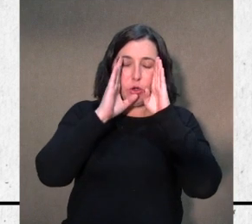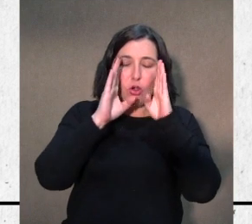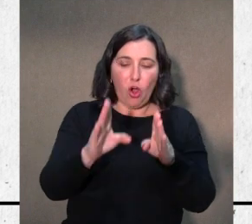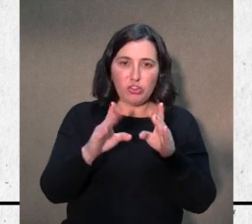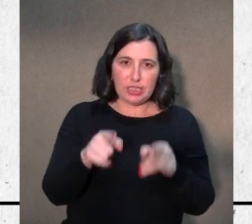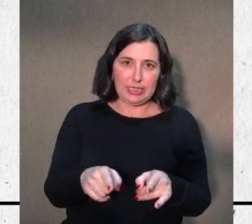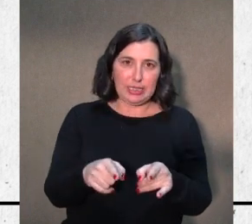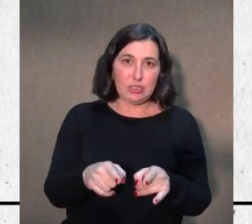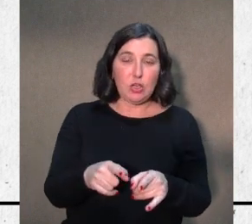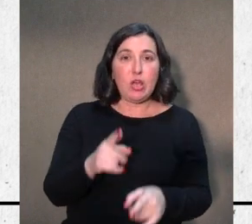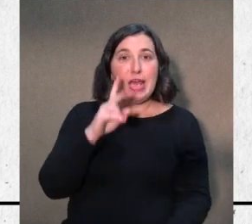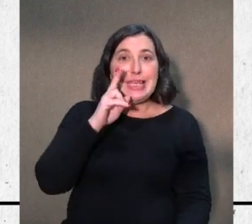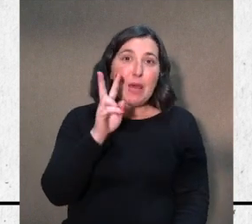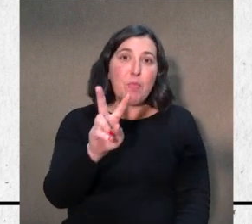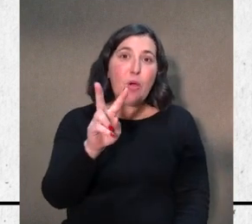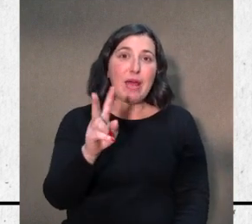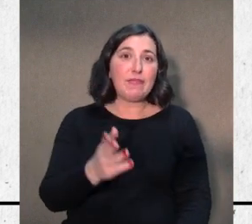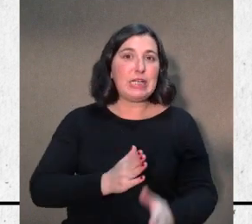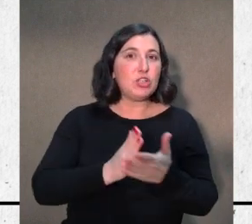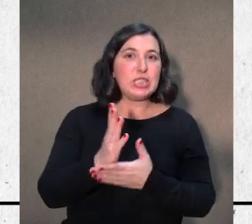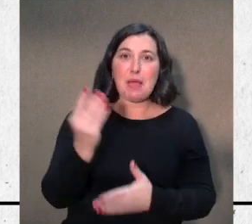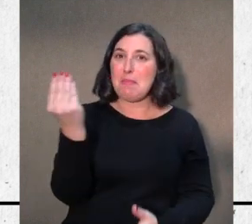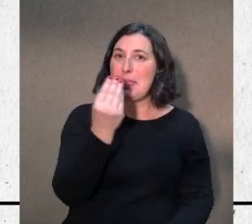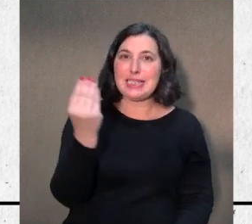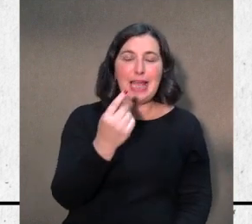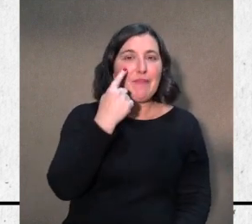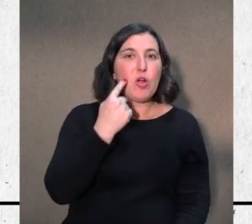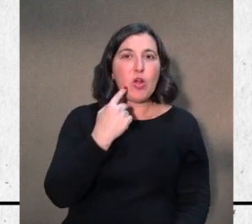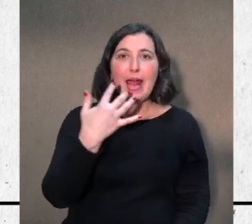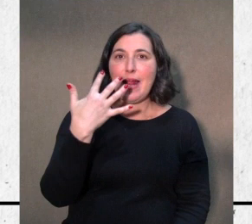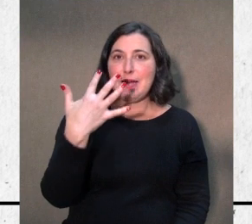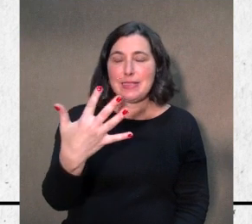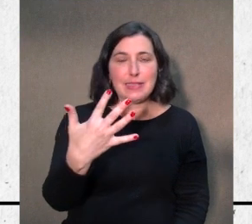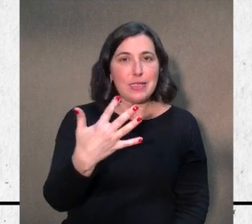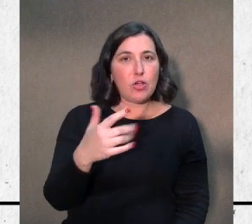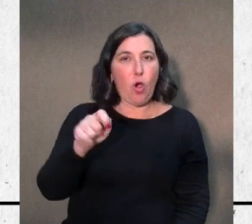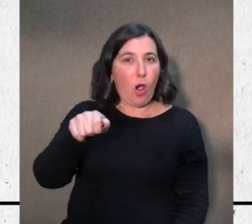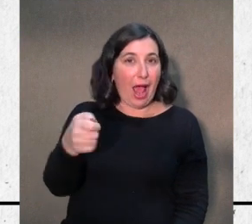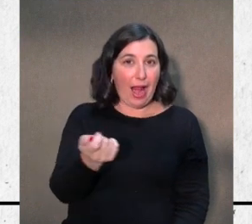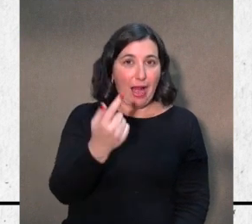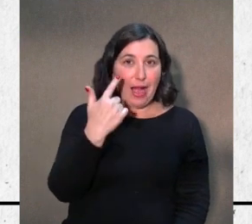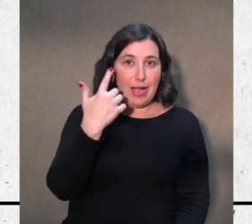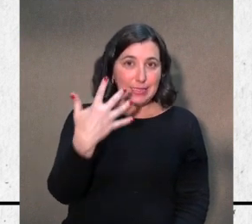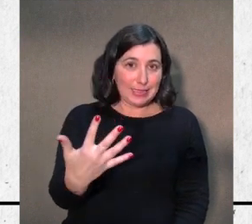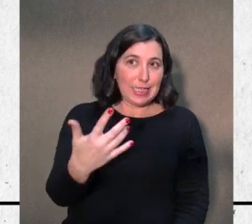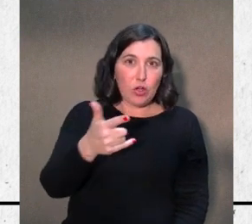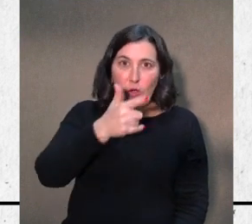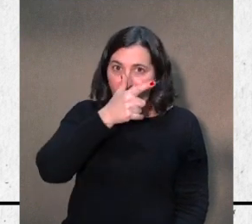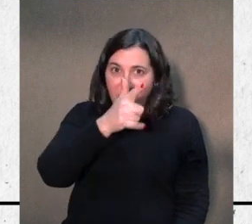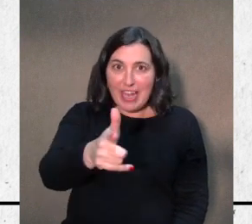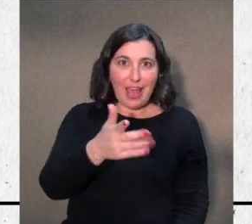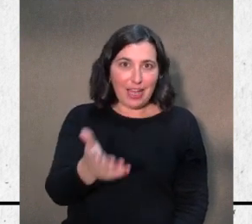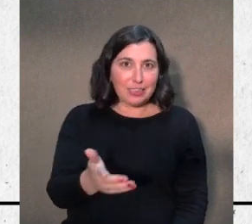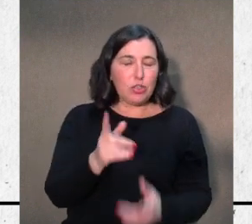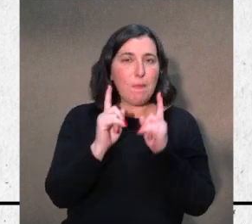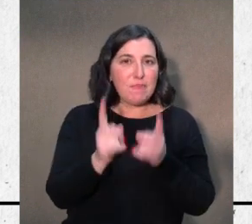ahí. Ahora se está un poco retomando, tenemos grabaciones en streaming con TNU. Pero eso era muy bueno,